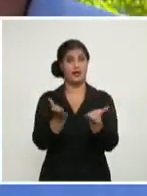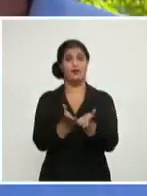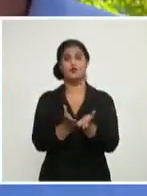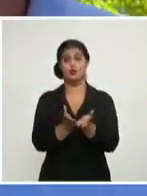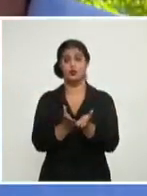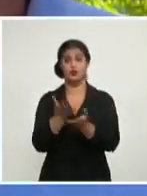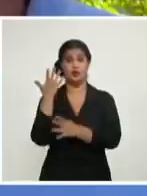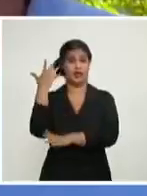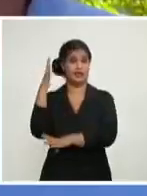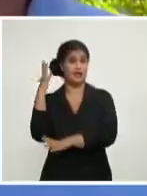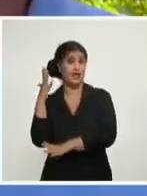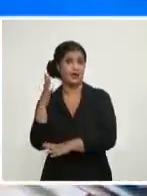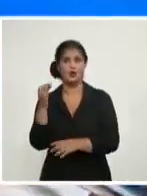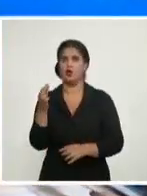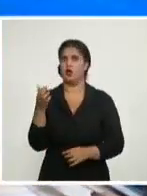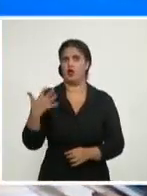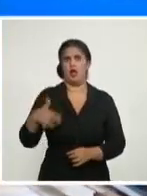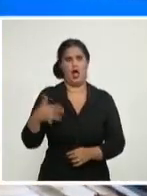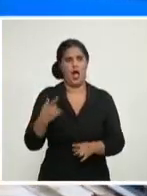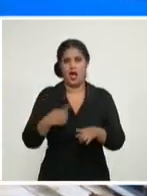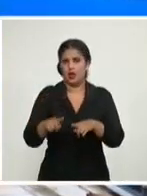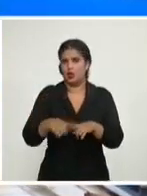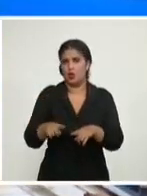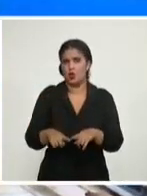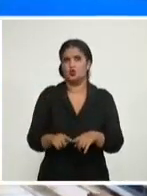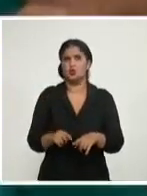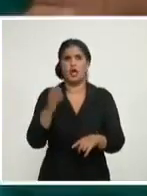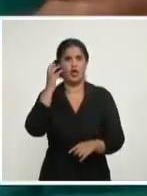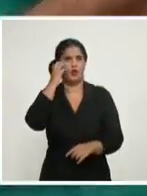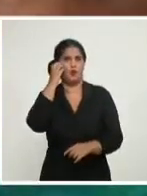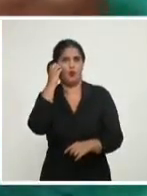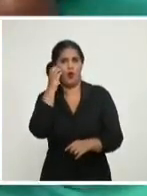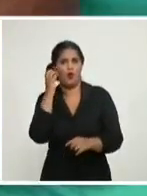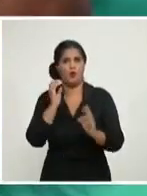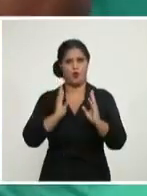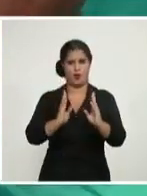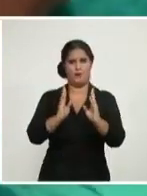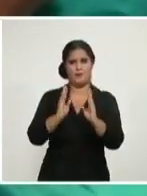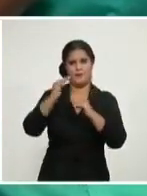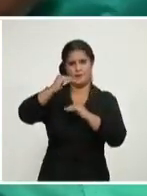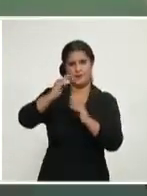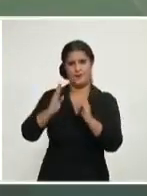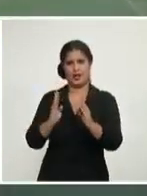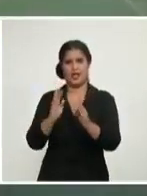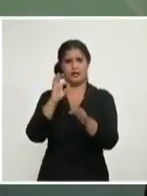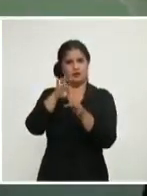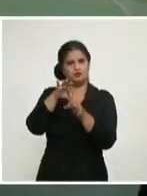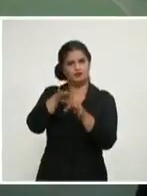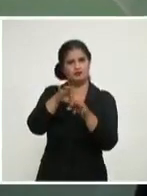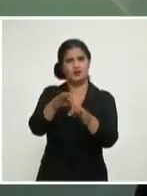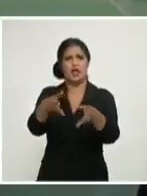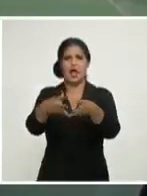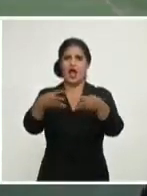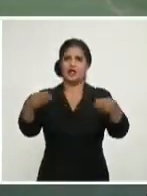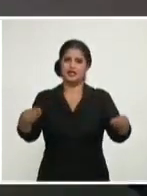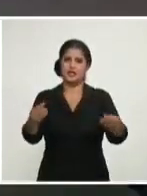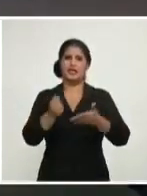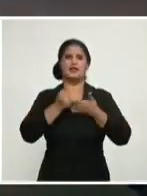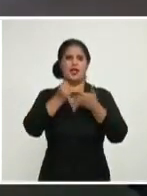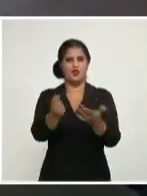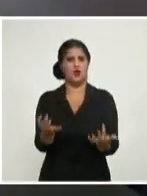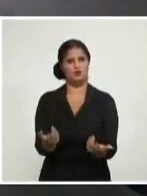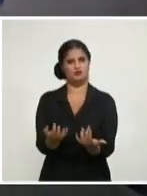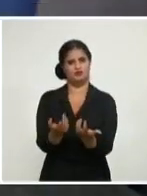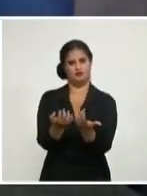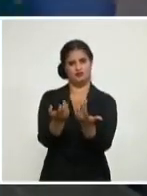litro y tiene la misma efectividad. Cienfuegos es alta productora del insecticida, cuya eficacia superior al